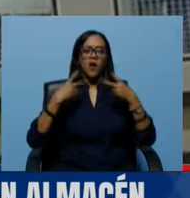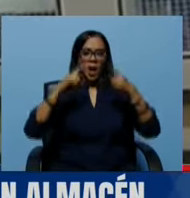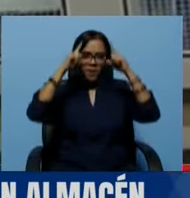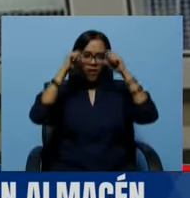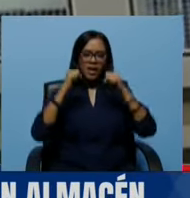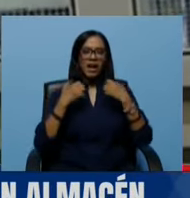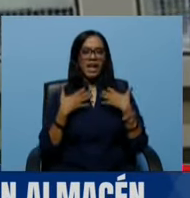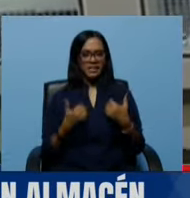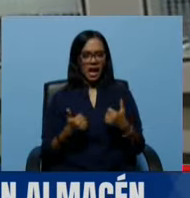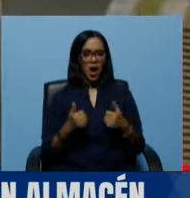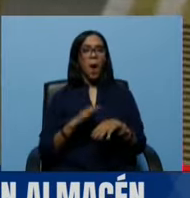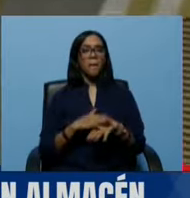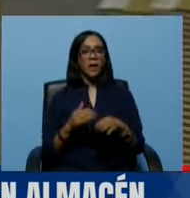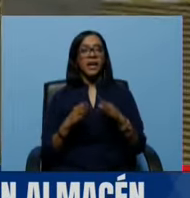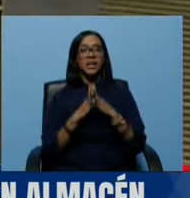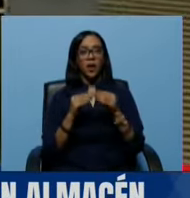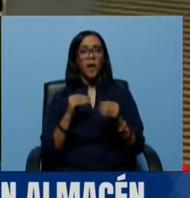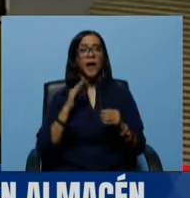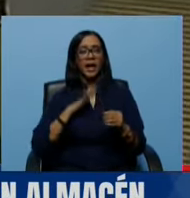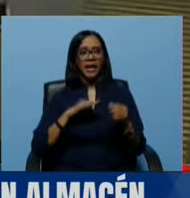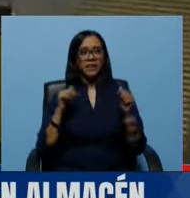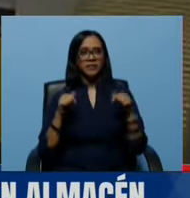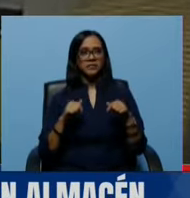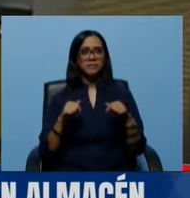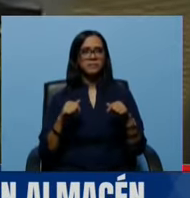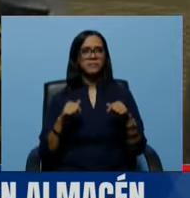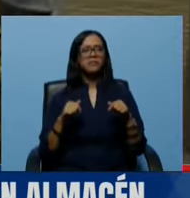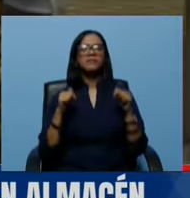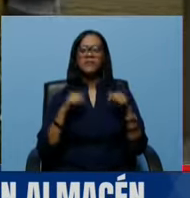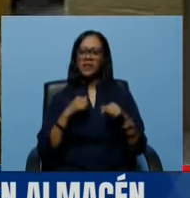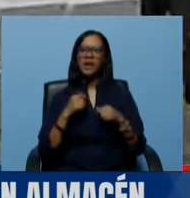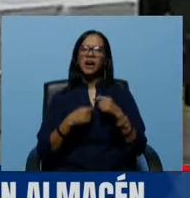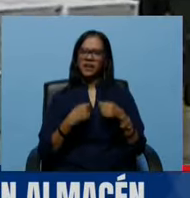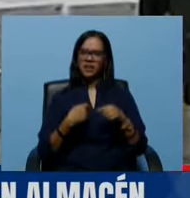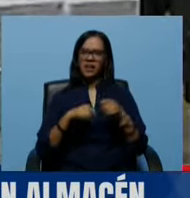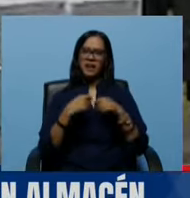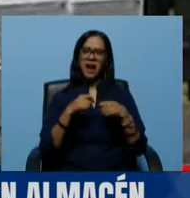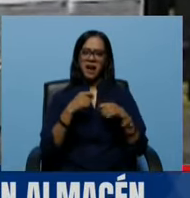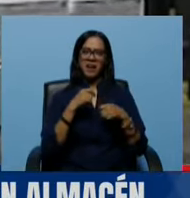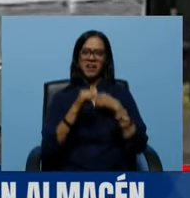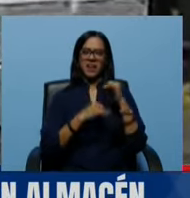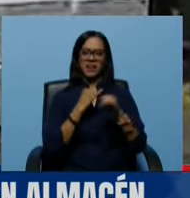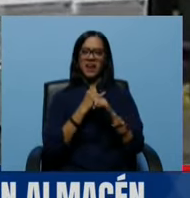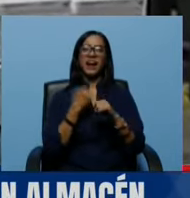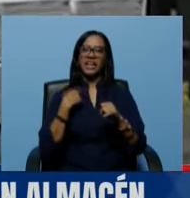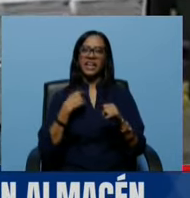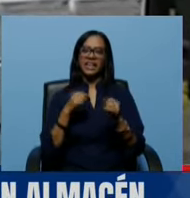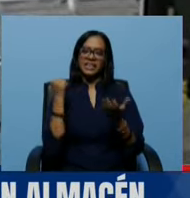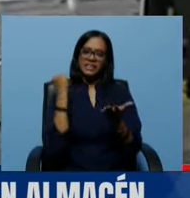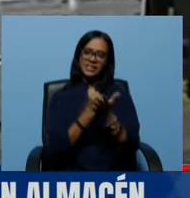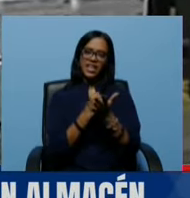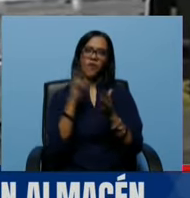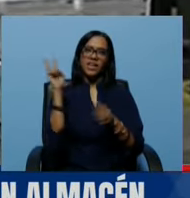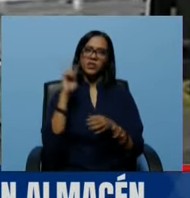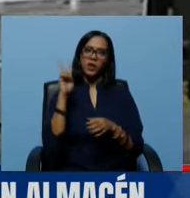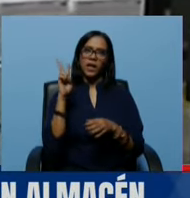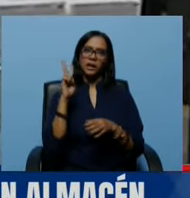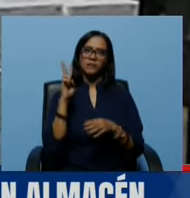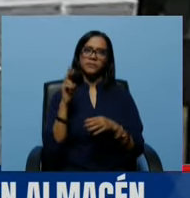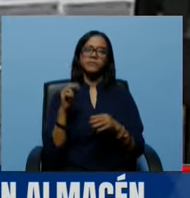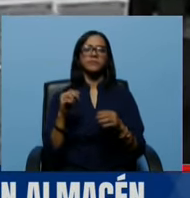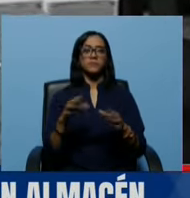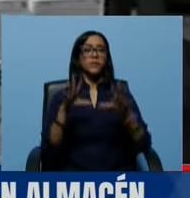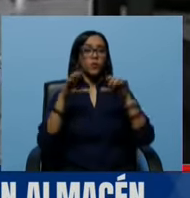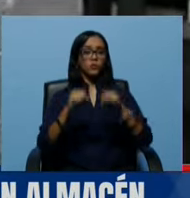profesionales de la salud. Porque todo lo que está y se está exportando tiene no solamente el sello venezolano, sino altísimos controles